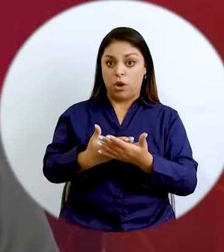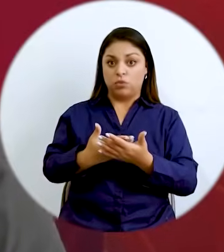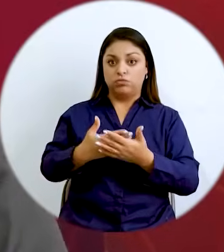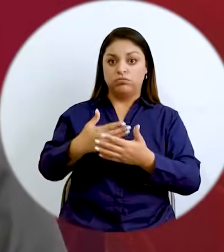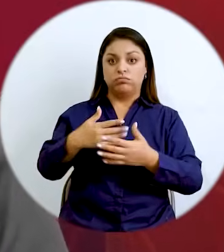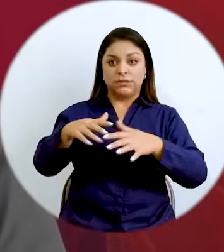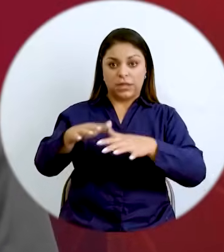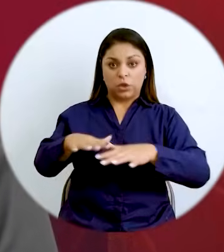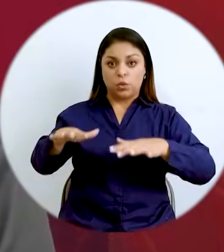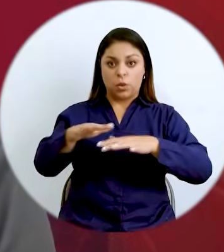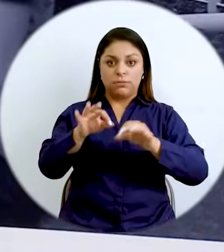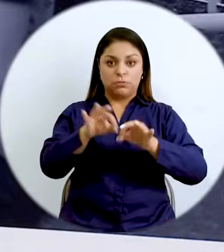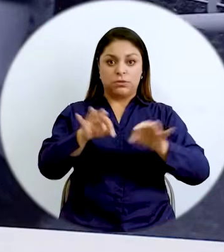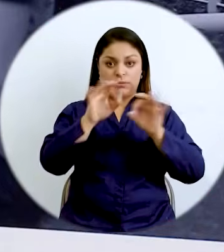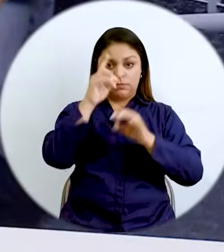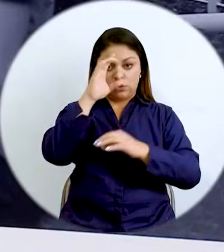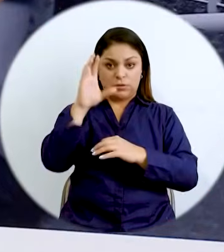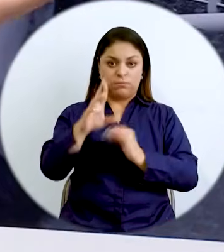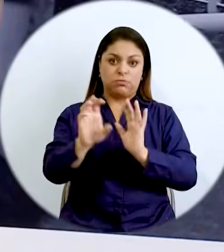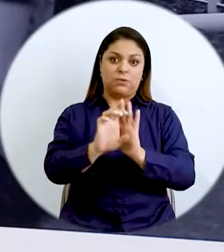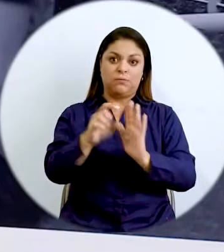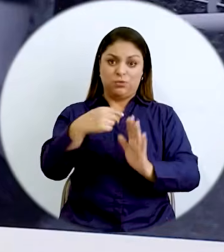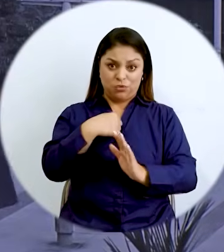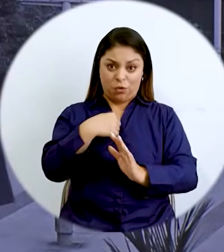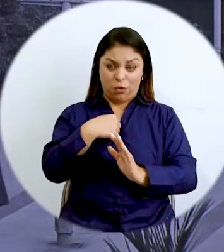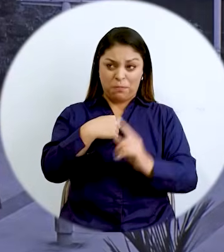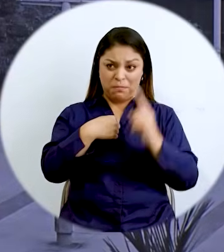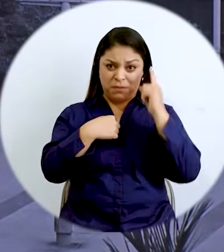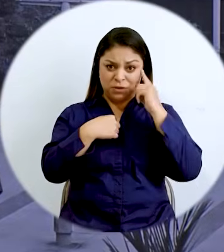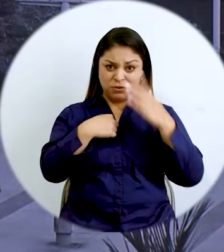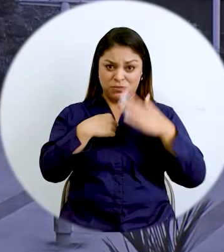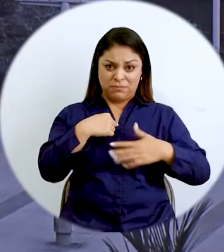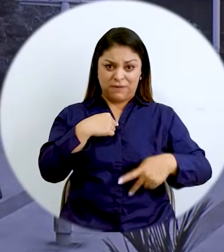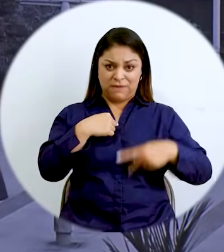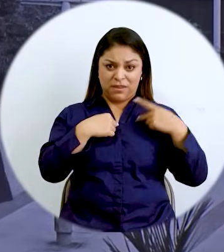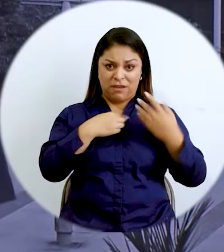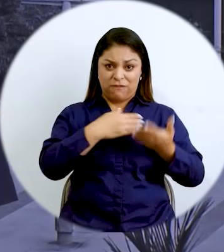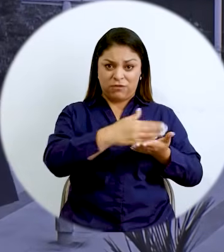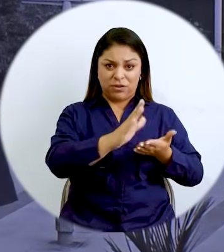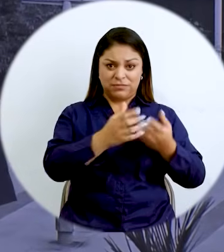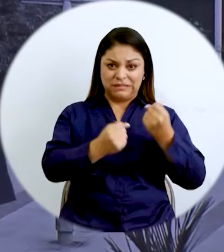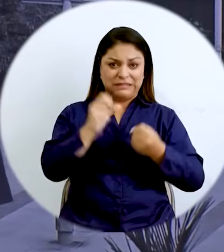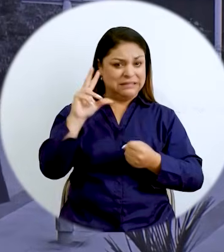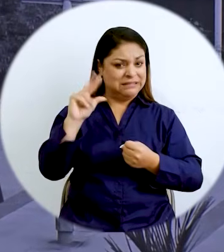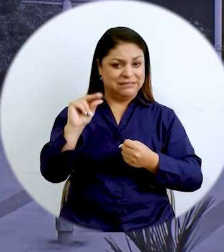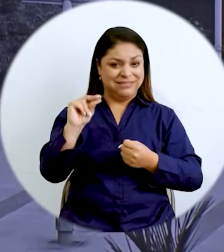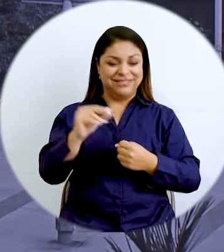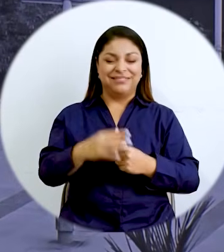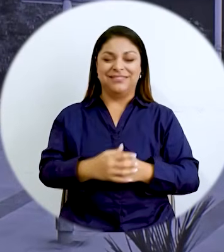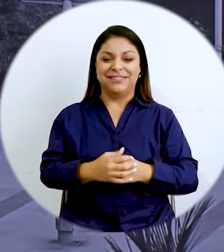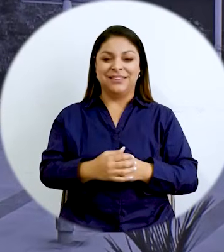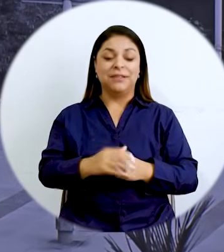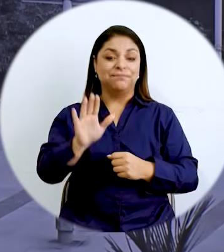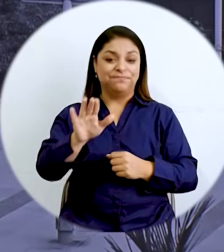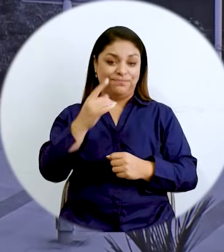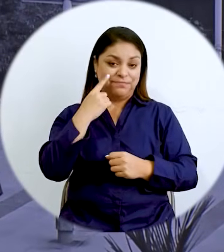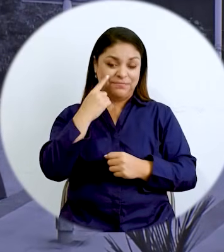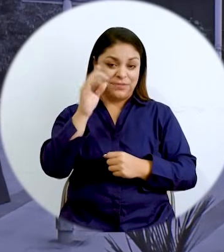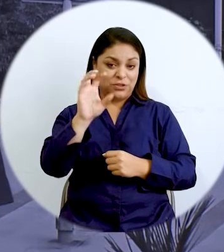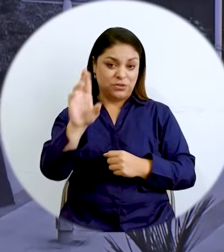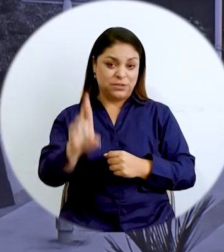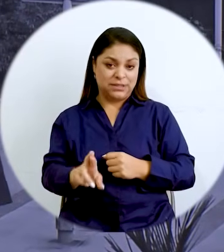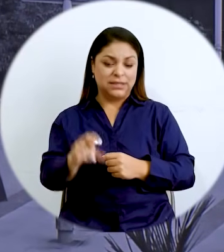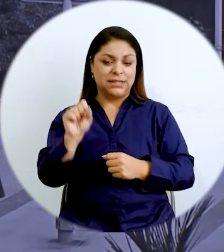menos no concibo mi vida sin leche. Bueno, en efecto, digamos, Costa Rica